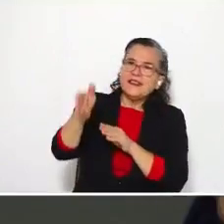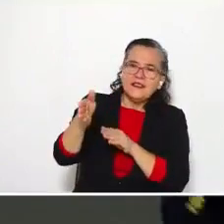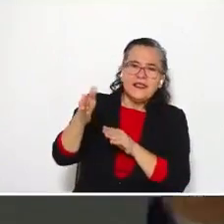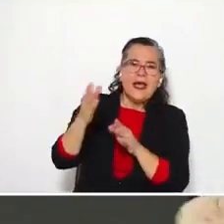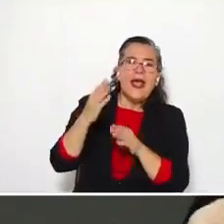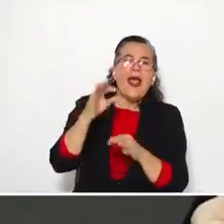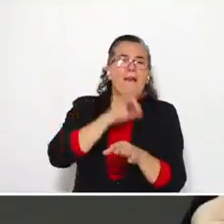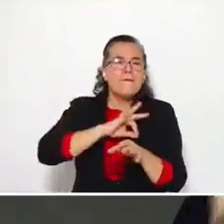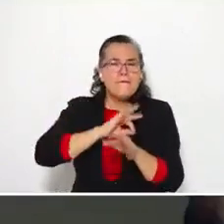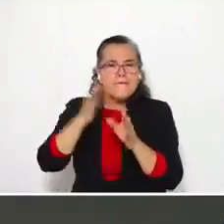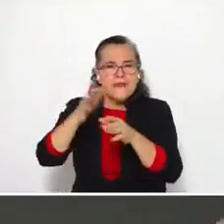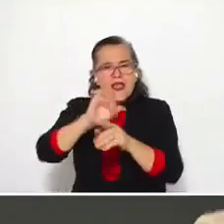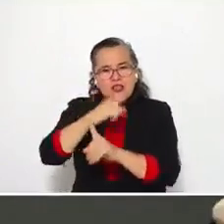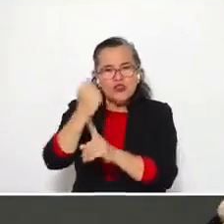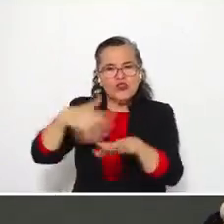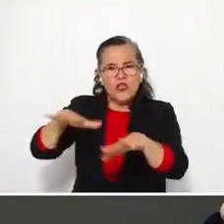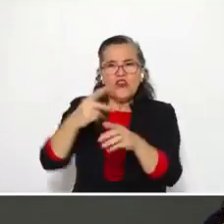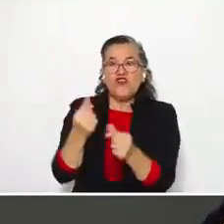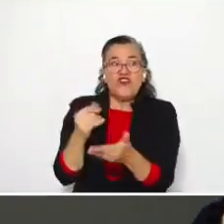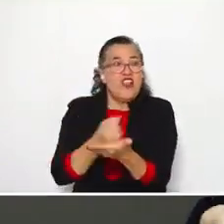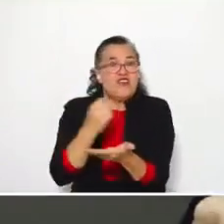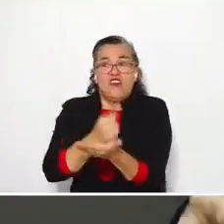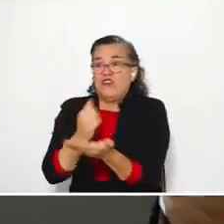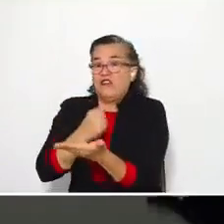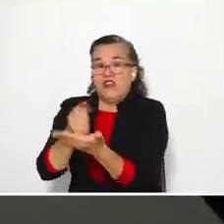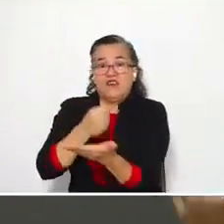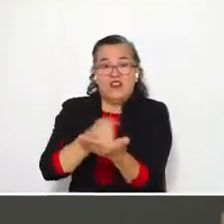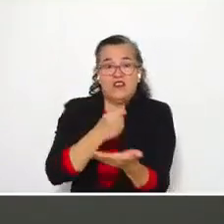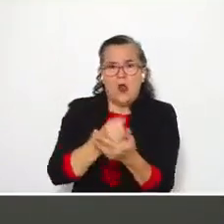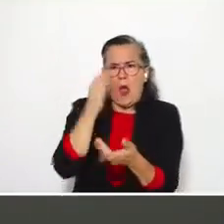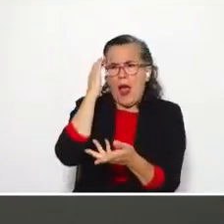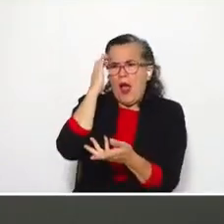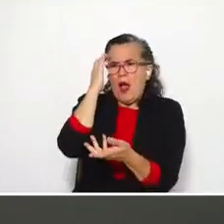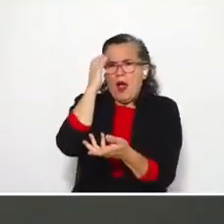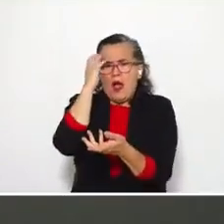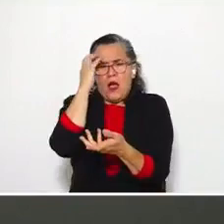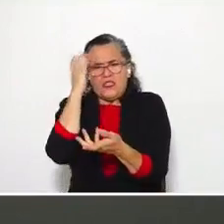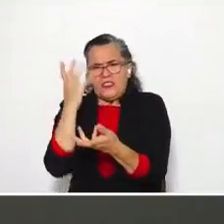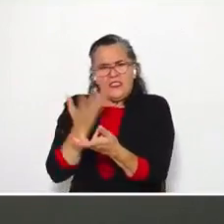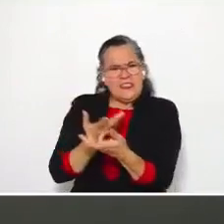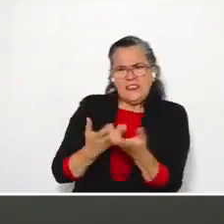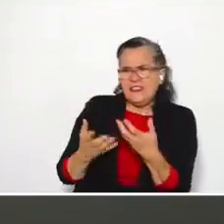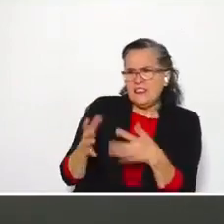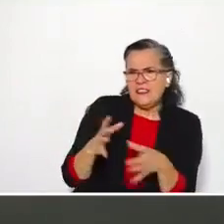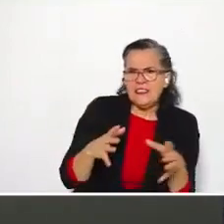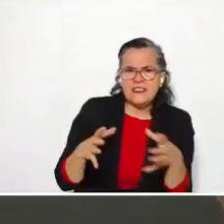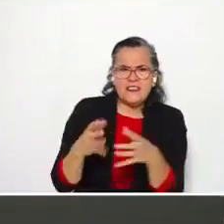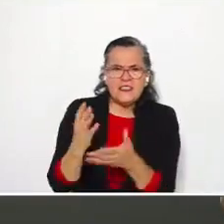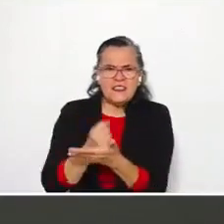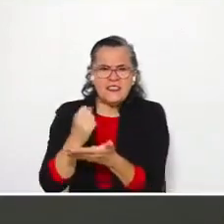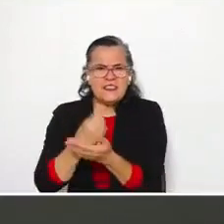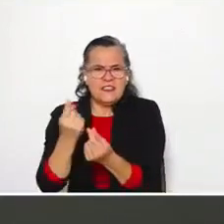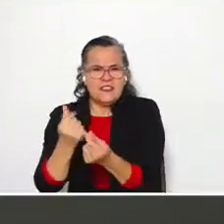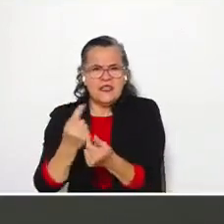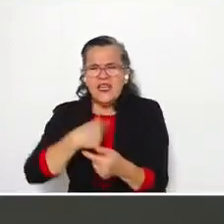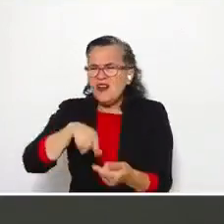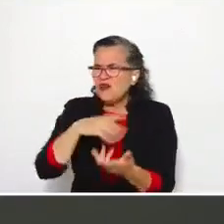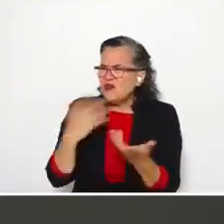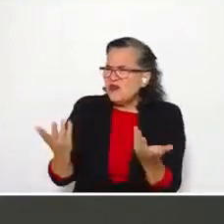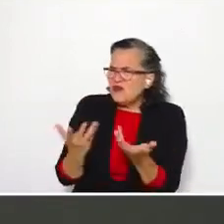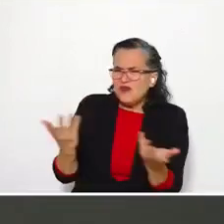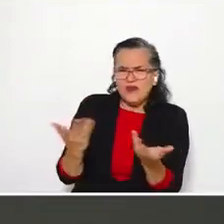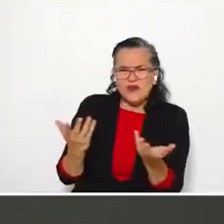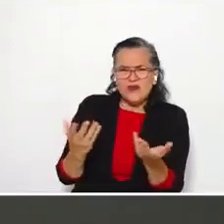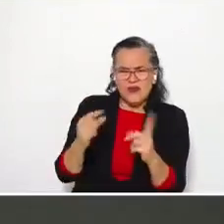sociedad, no solo a hacer dinero, no solo a preocuparse por ellos mismos. Y nosotros en la ERC tratamos de quitar